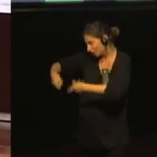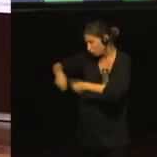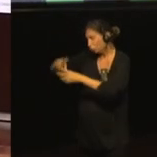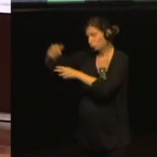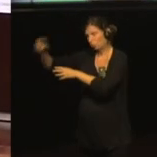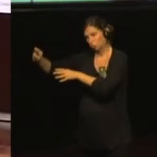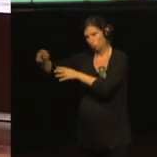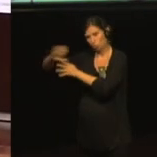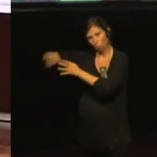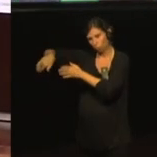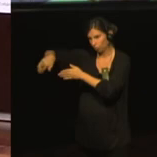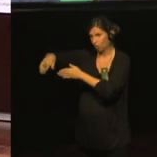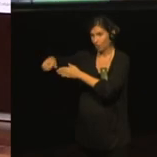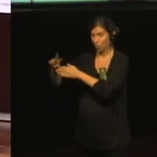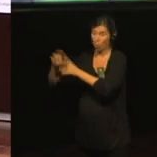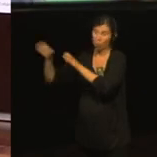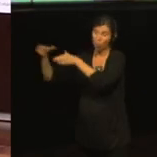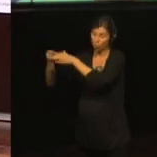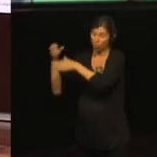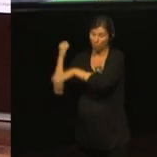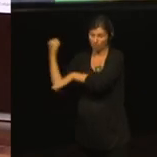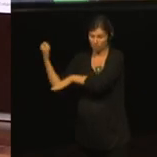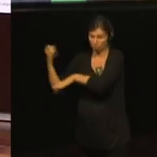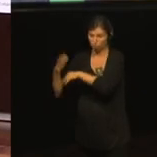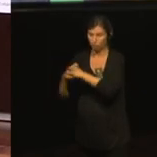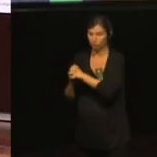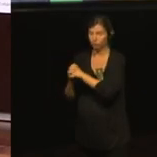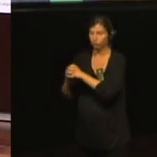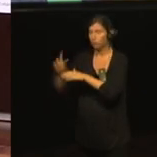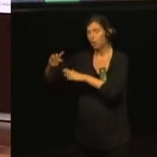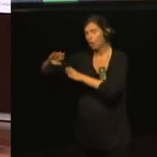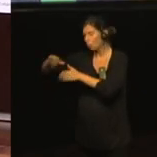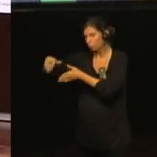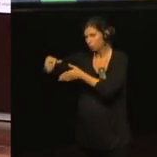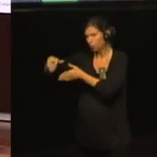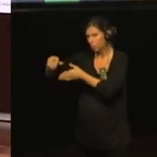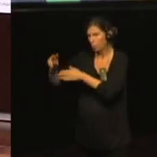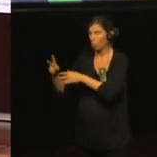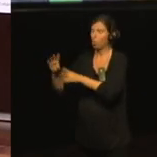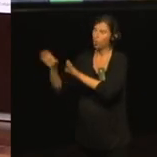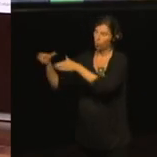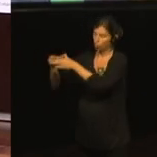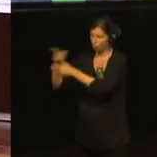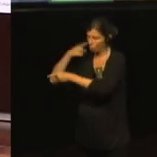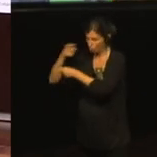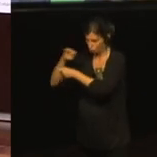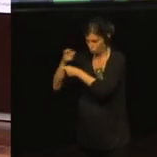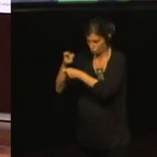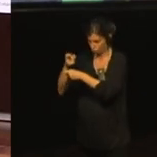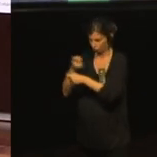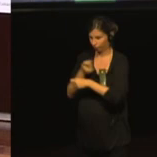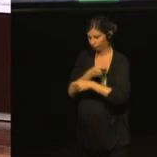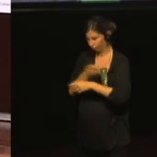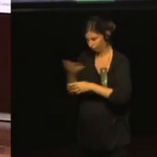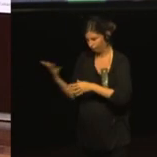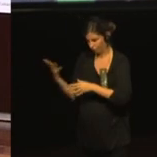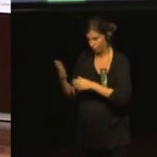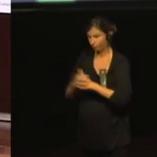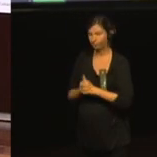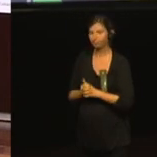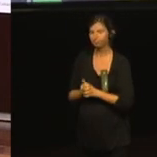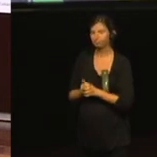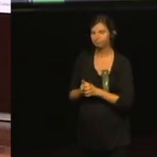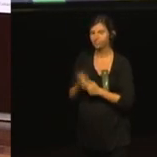y otro para el grupo de control y poder organizar las nuevas reuniones. Un poco más lento,